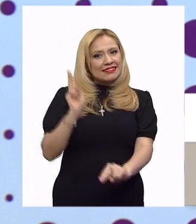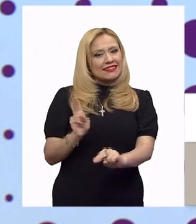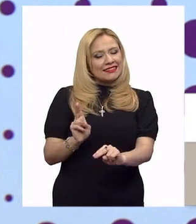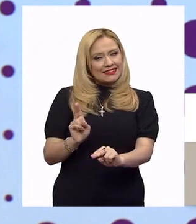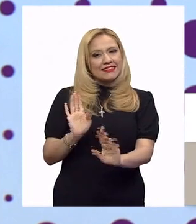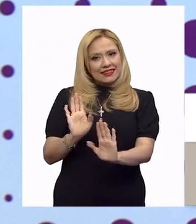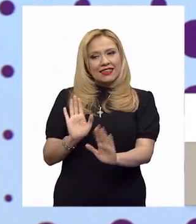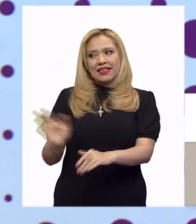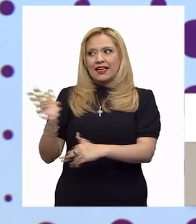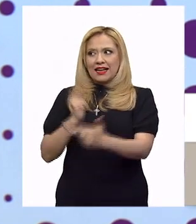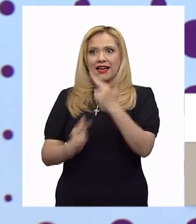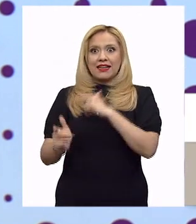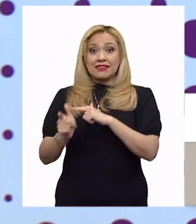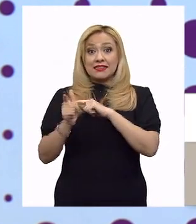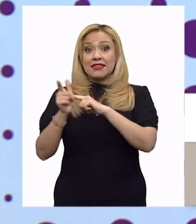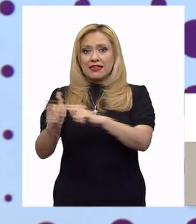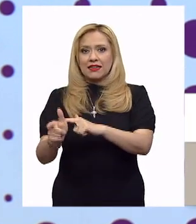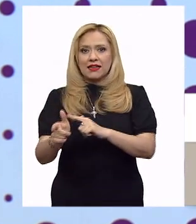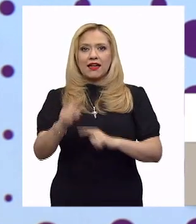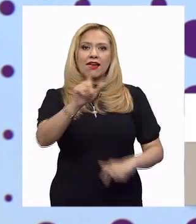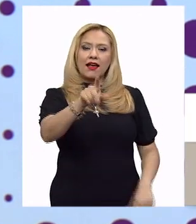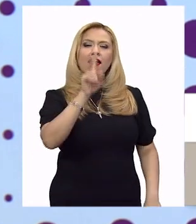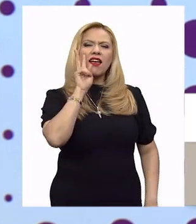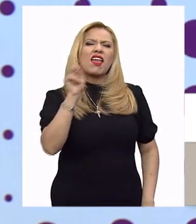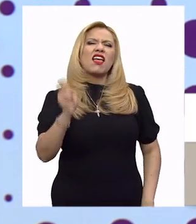hacer una pausa. Les recuerdo que estamos